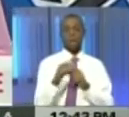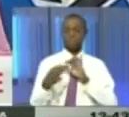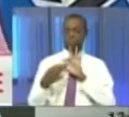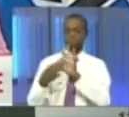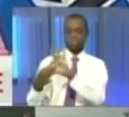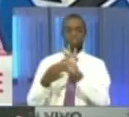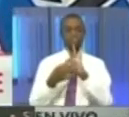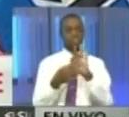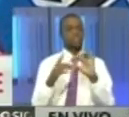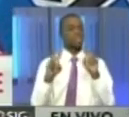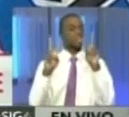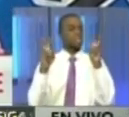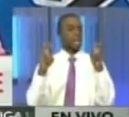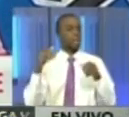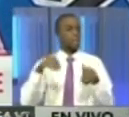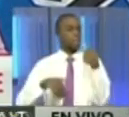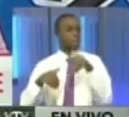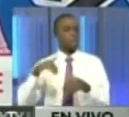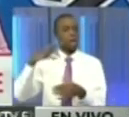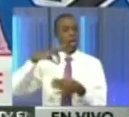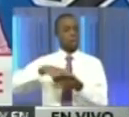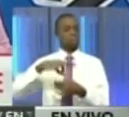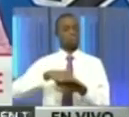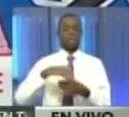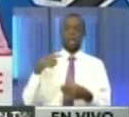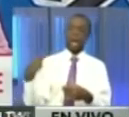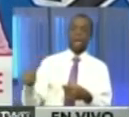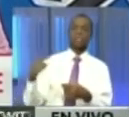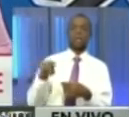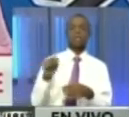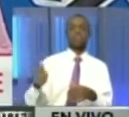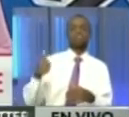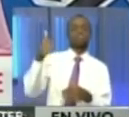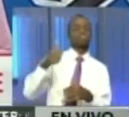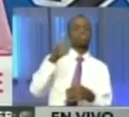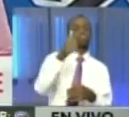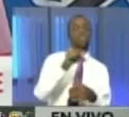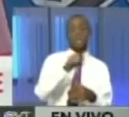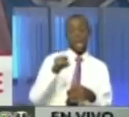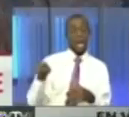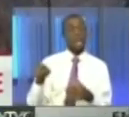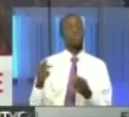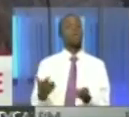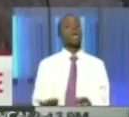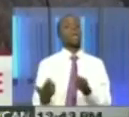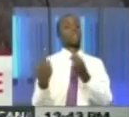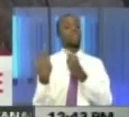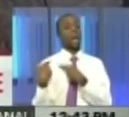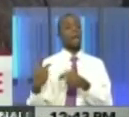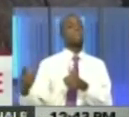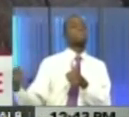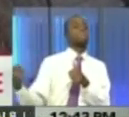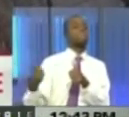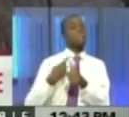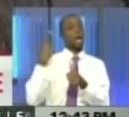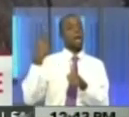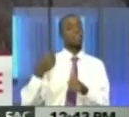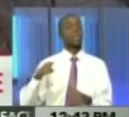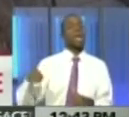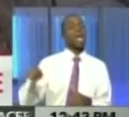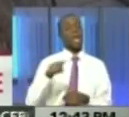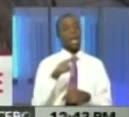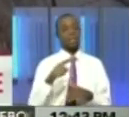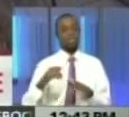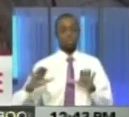los procesos electorales y de referendos que están aquí presentes, que son los principales responsables, hacedores de una institución